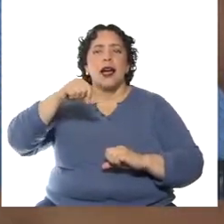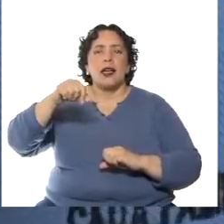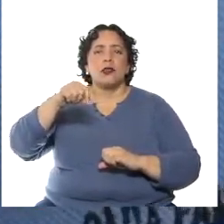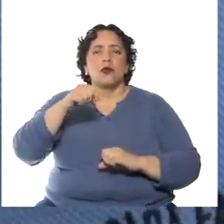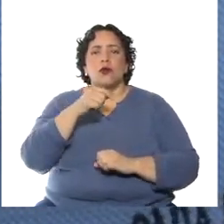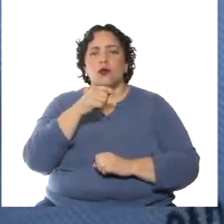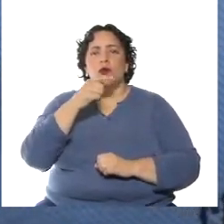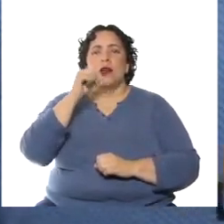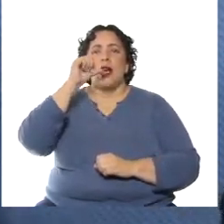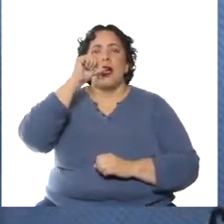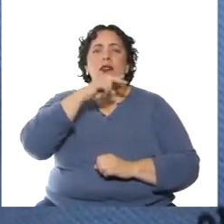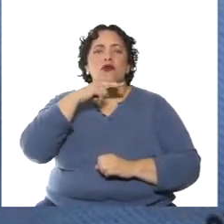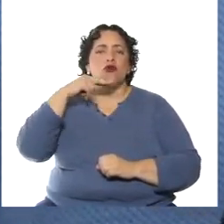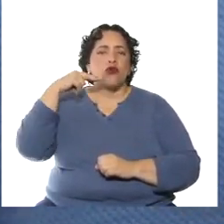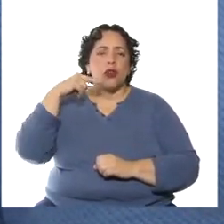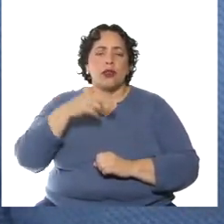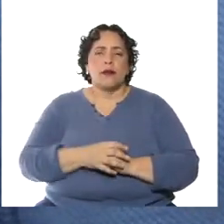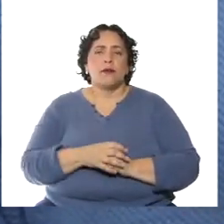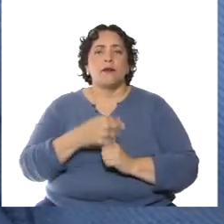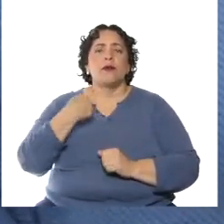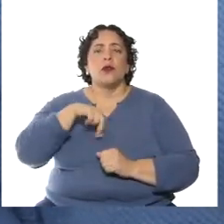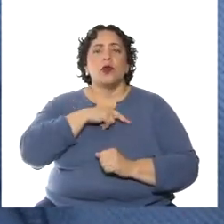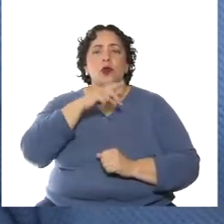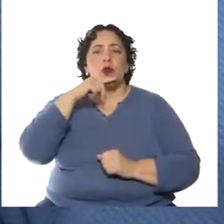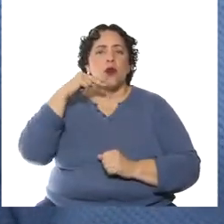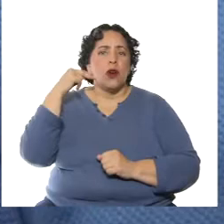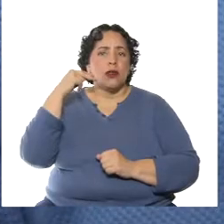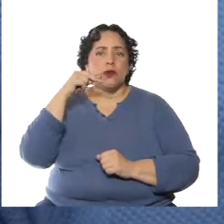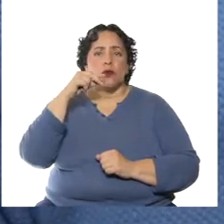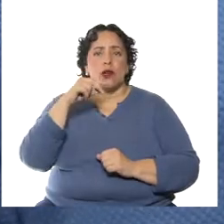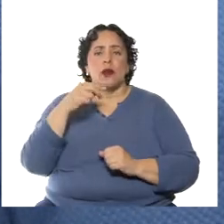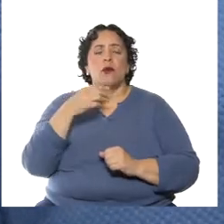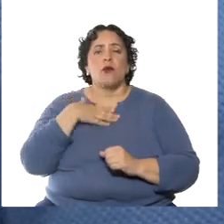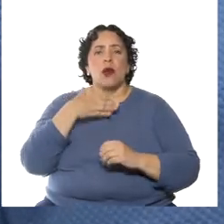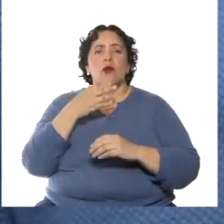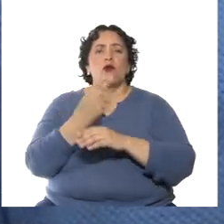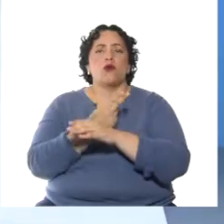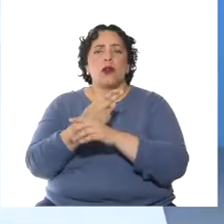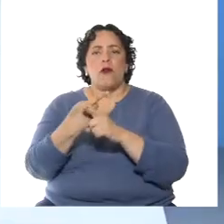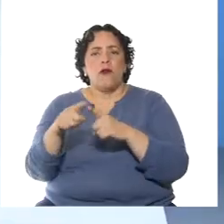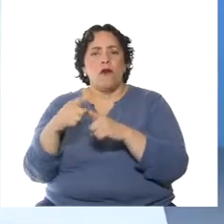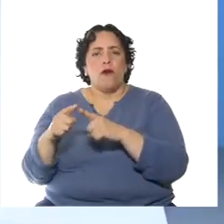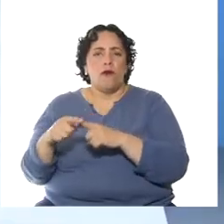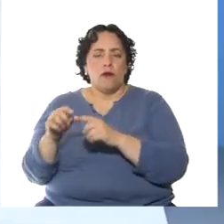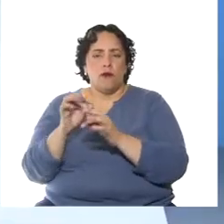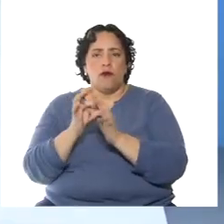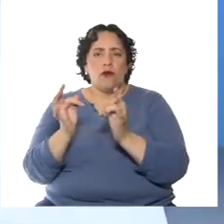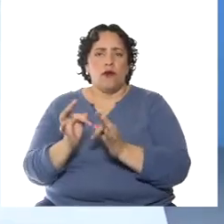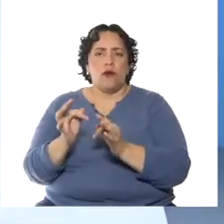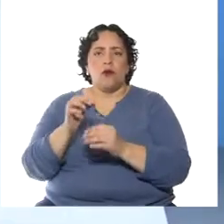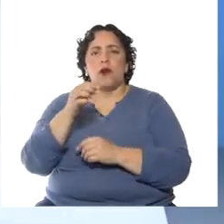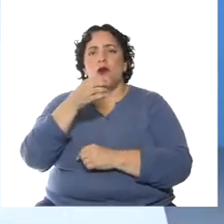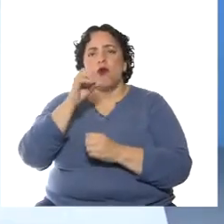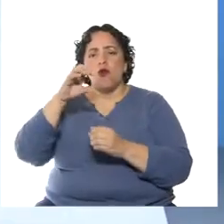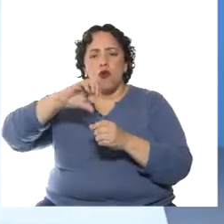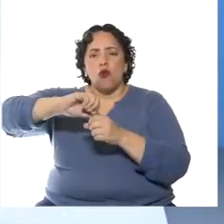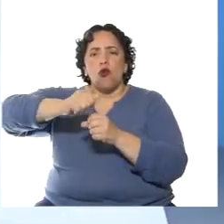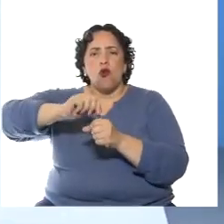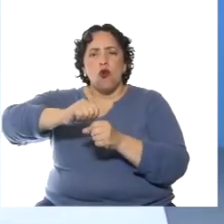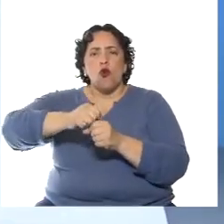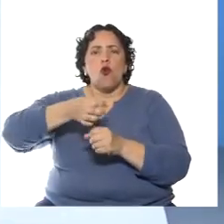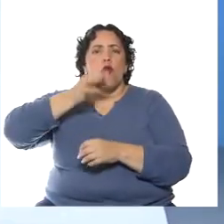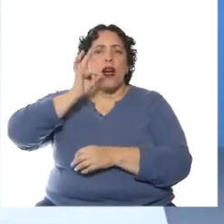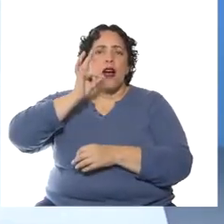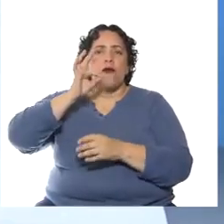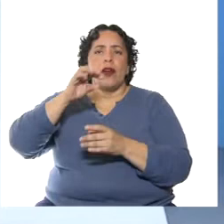es azúcar. Nosotros el azúcar la podemos hacer de muy diferentes formas, la podemos utilizar para diferentes cosas, para endulzar un jugo, para endulzar el